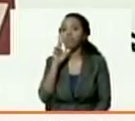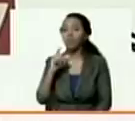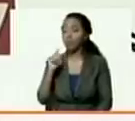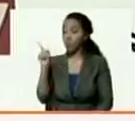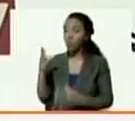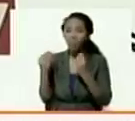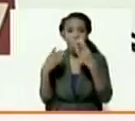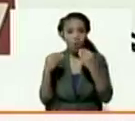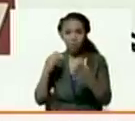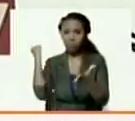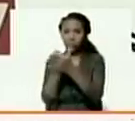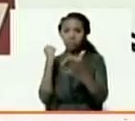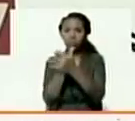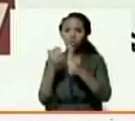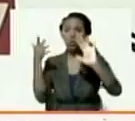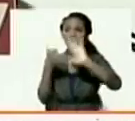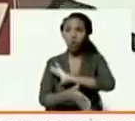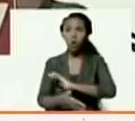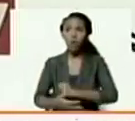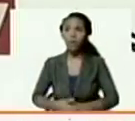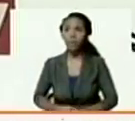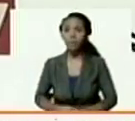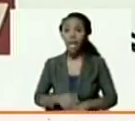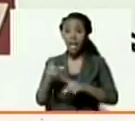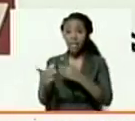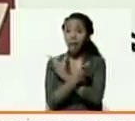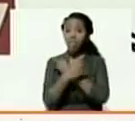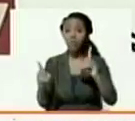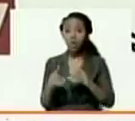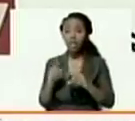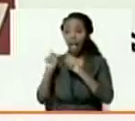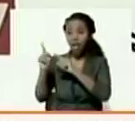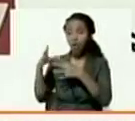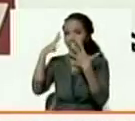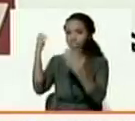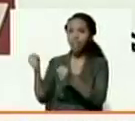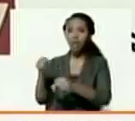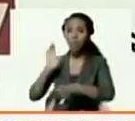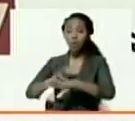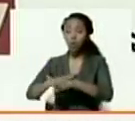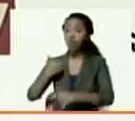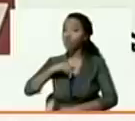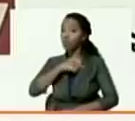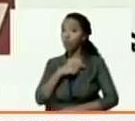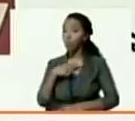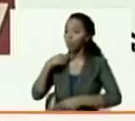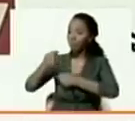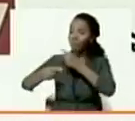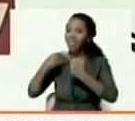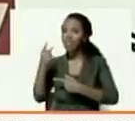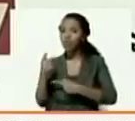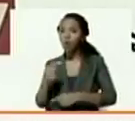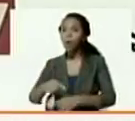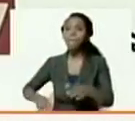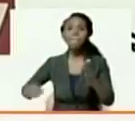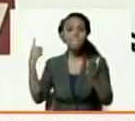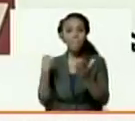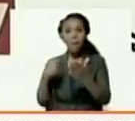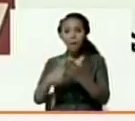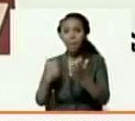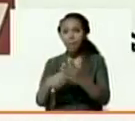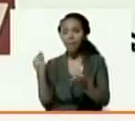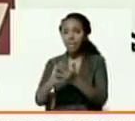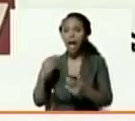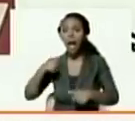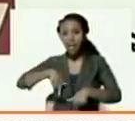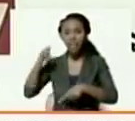asesinos en la calle matando pueblo. Esa es la democracia que ellos entienden. Por eso nosotros hemos dicho una y mil veces aquí en Venezuela, más